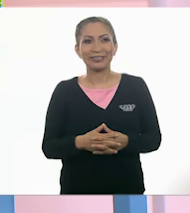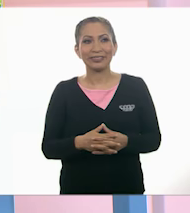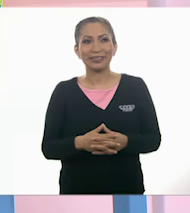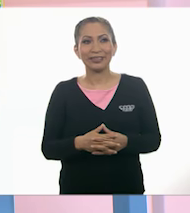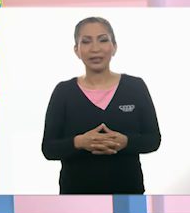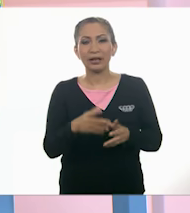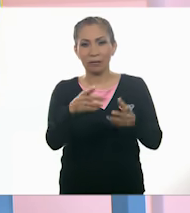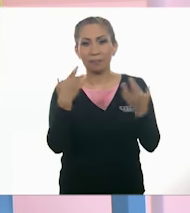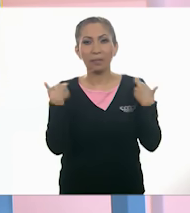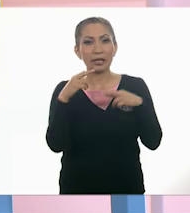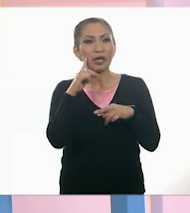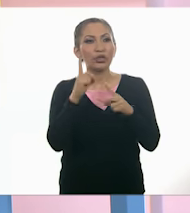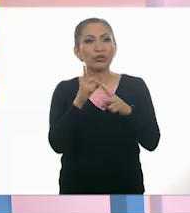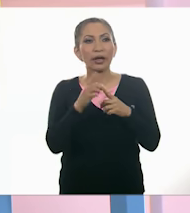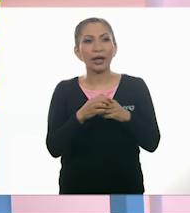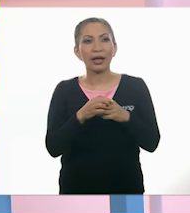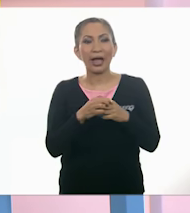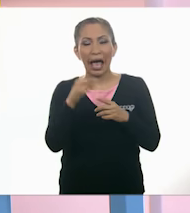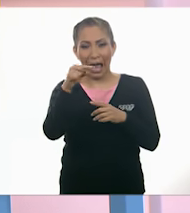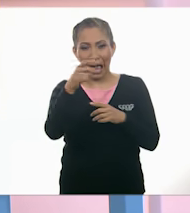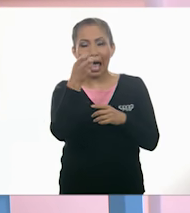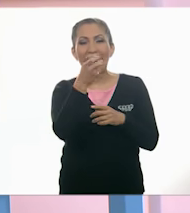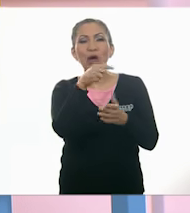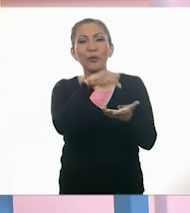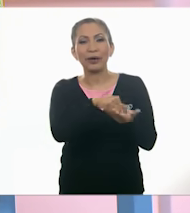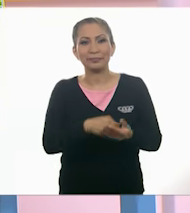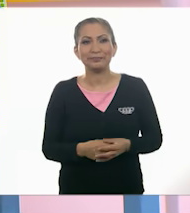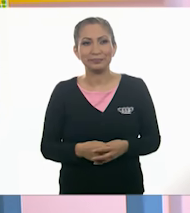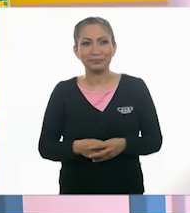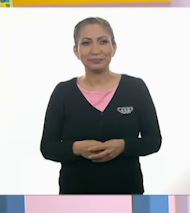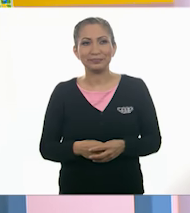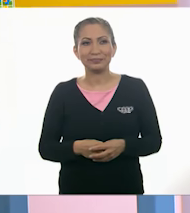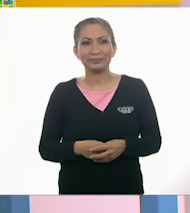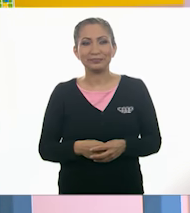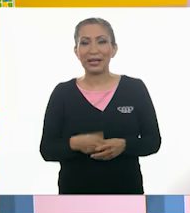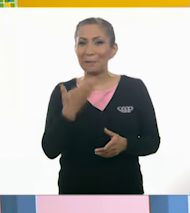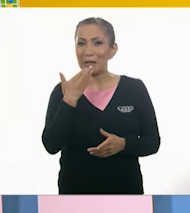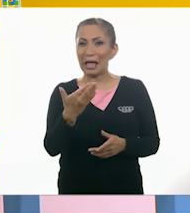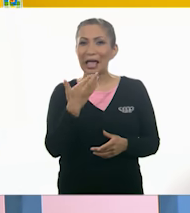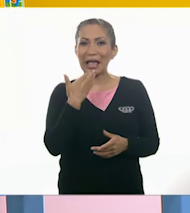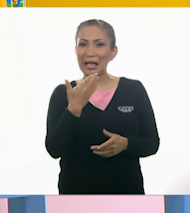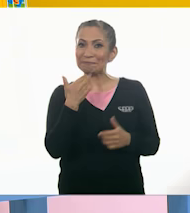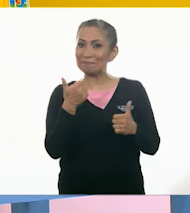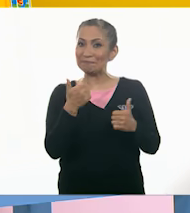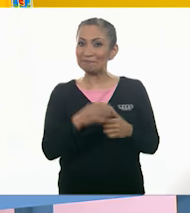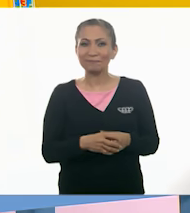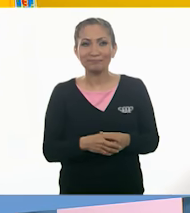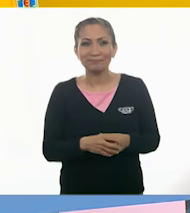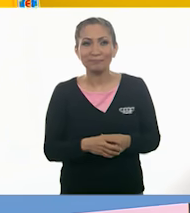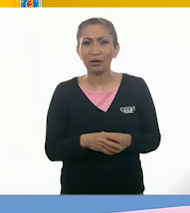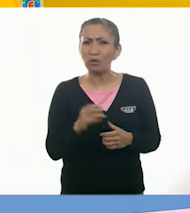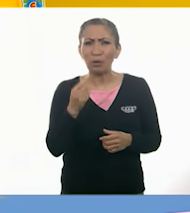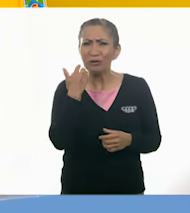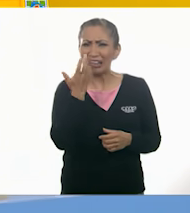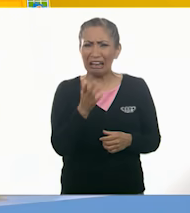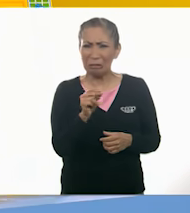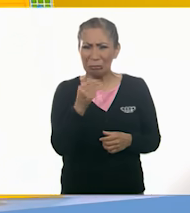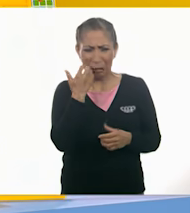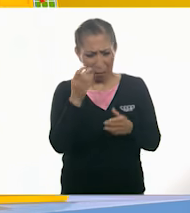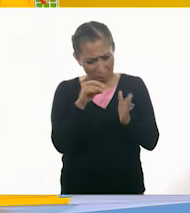¿Dónde va, maestra? A ver. Aquí va. Ay. Muy bien. No se quiere quedar,